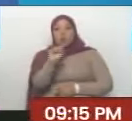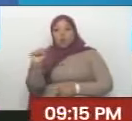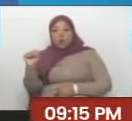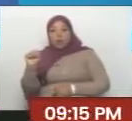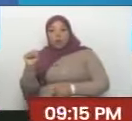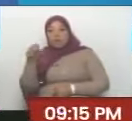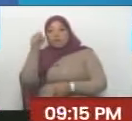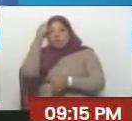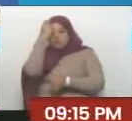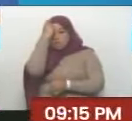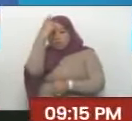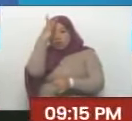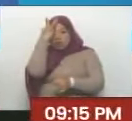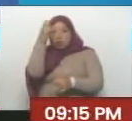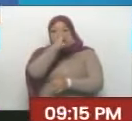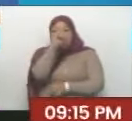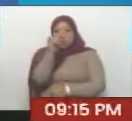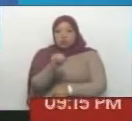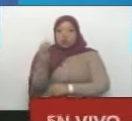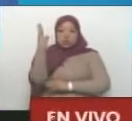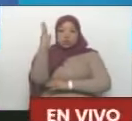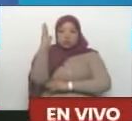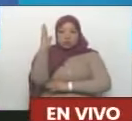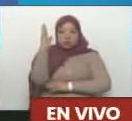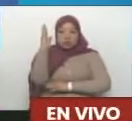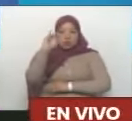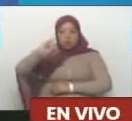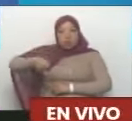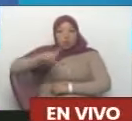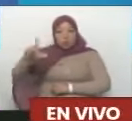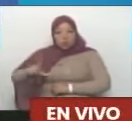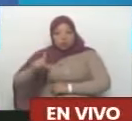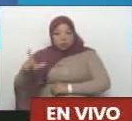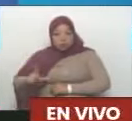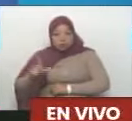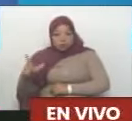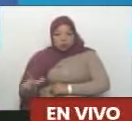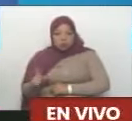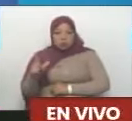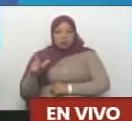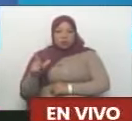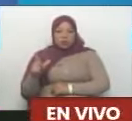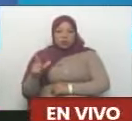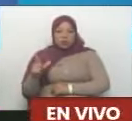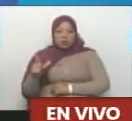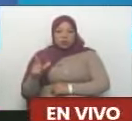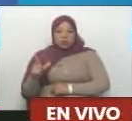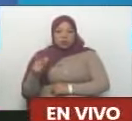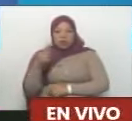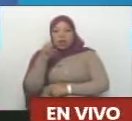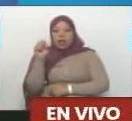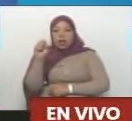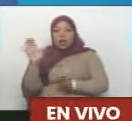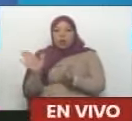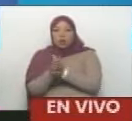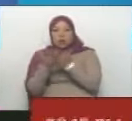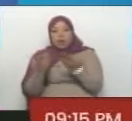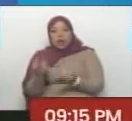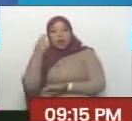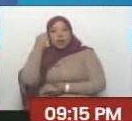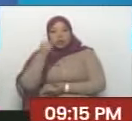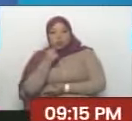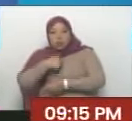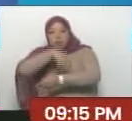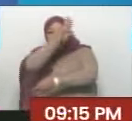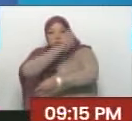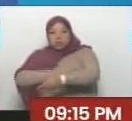occidental, Falcón, Lara, Zulia, en julio, a la región oriental,